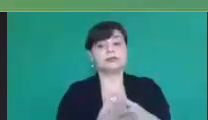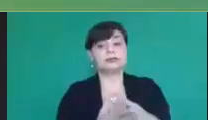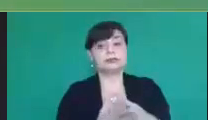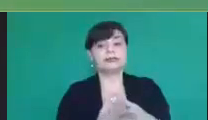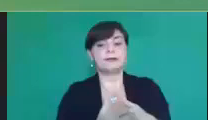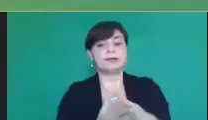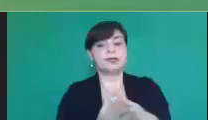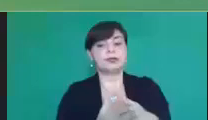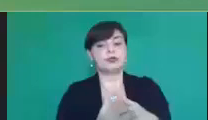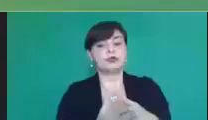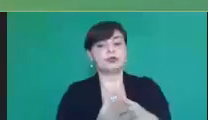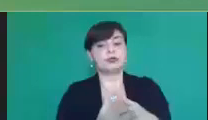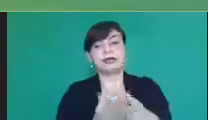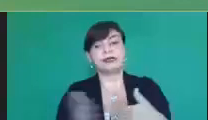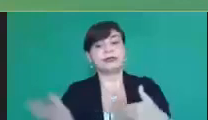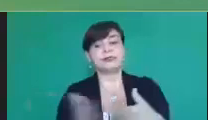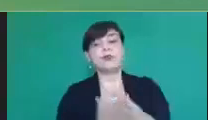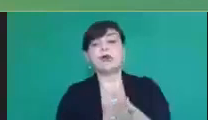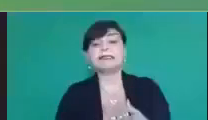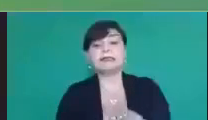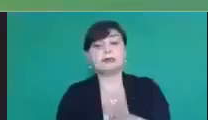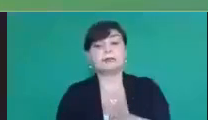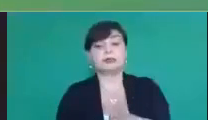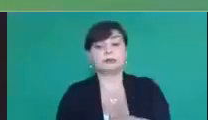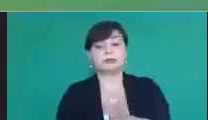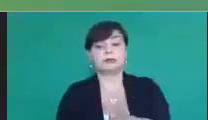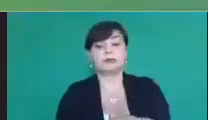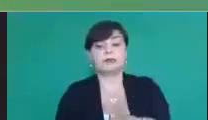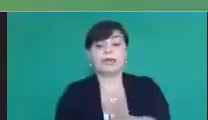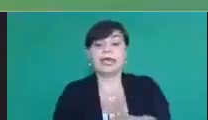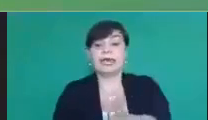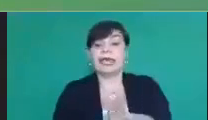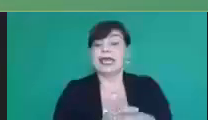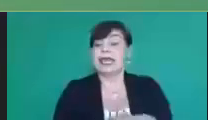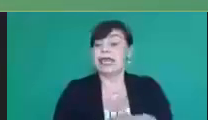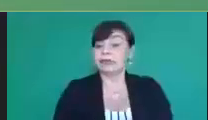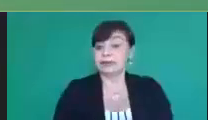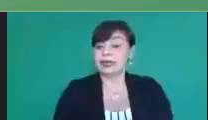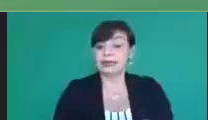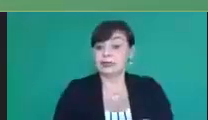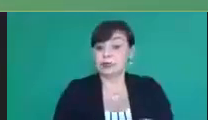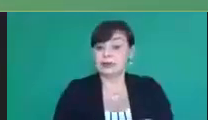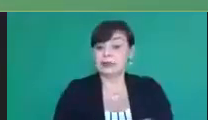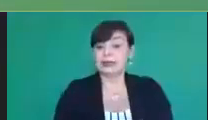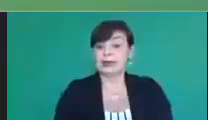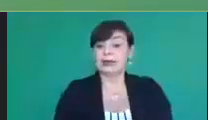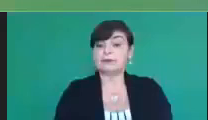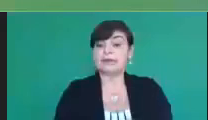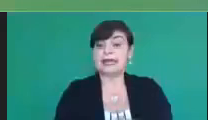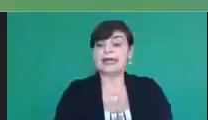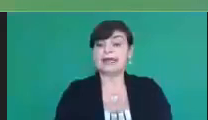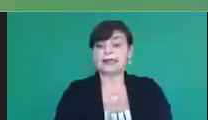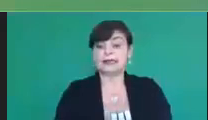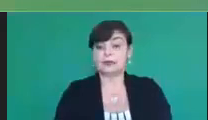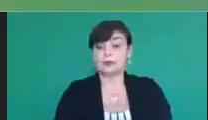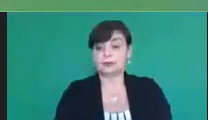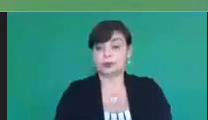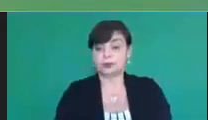responsabilidad nunca se aplicó. La otra parte que no aplicaba era el retiro